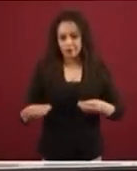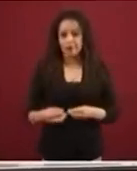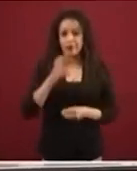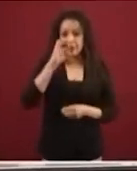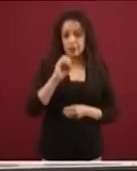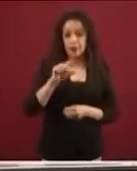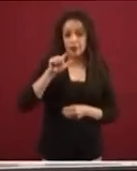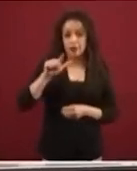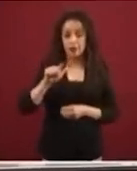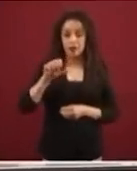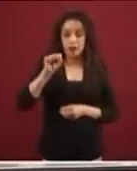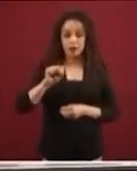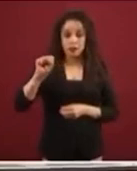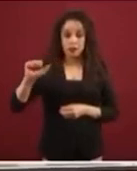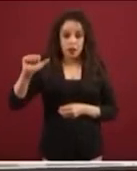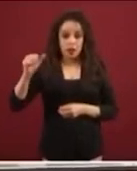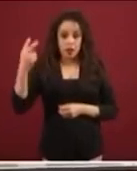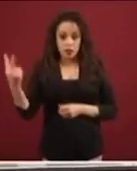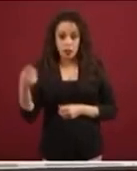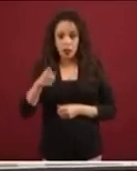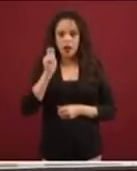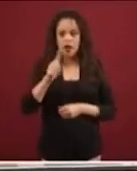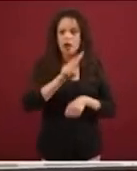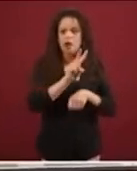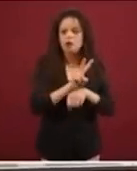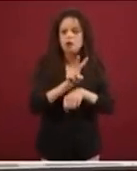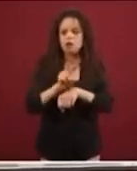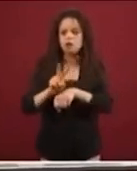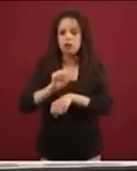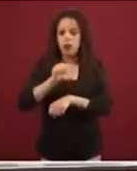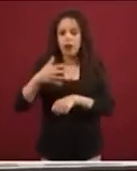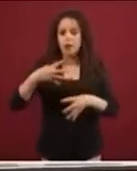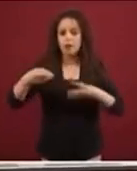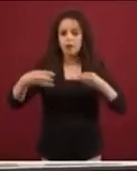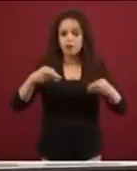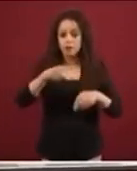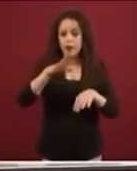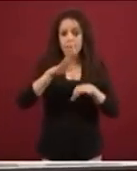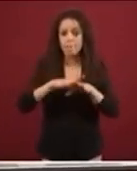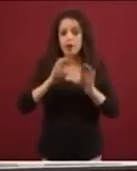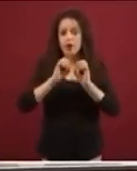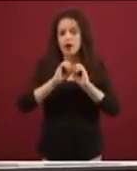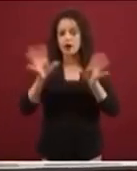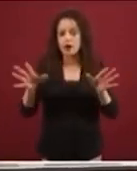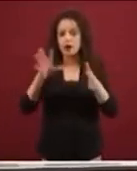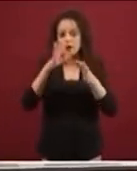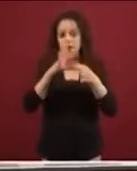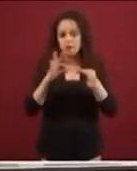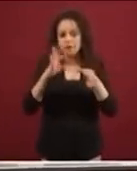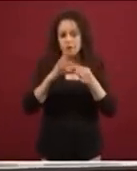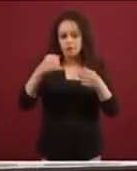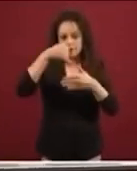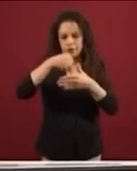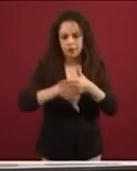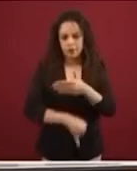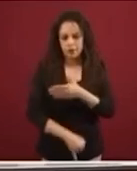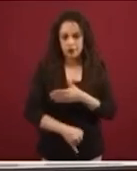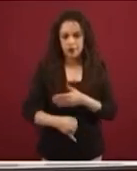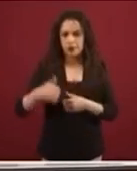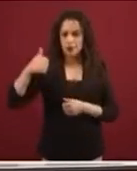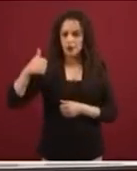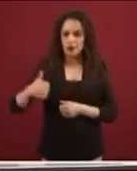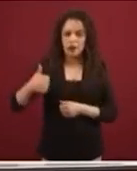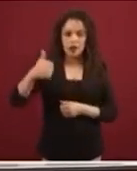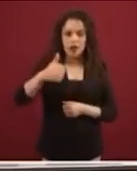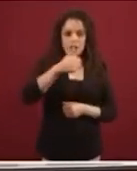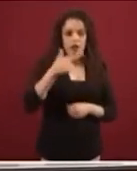017 SSA2 para la vigilancia epidemiológica, que detalla cuáles son las responsabilidades de los distintos